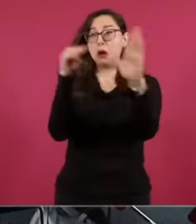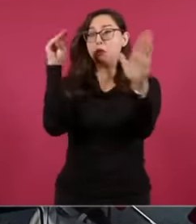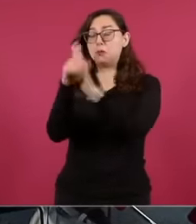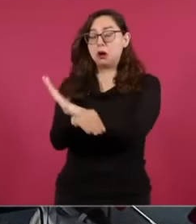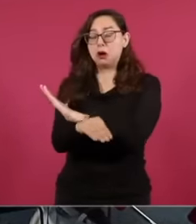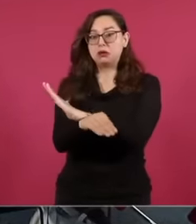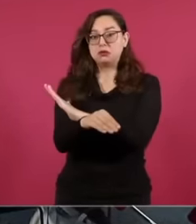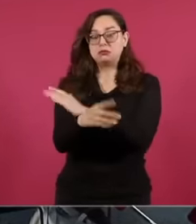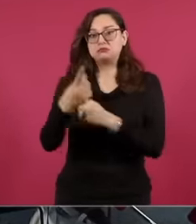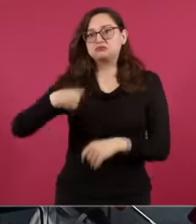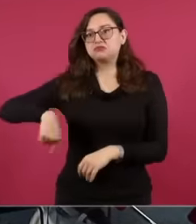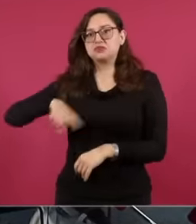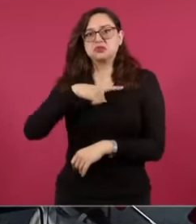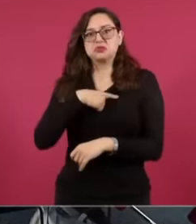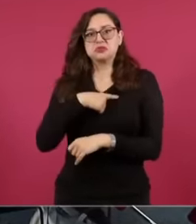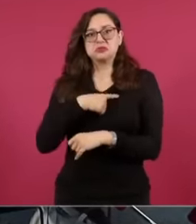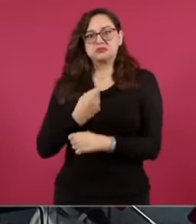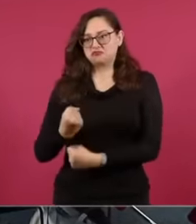debilitados